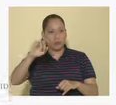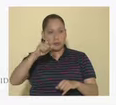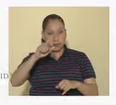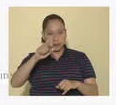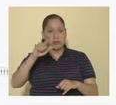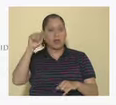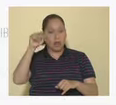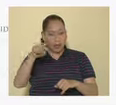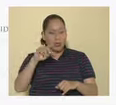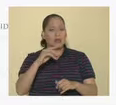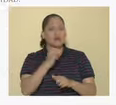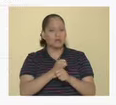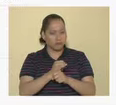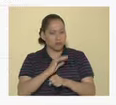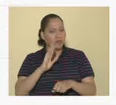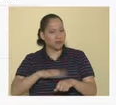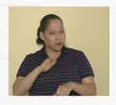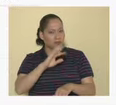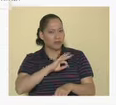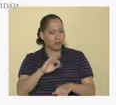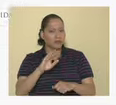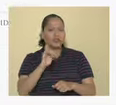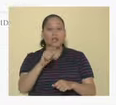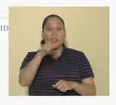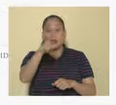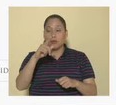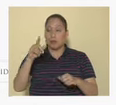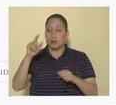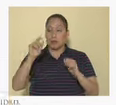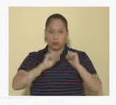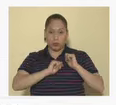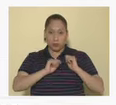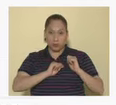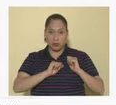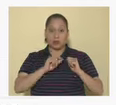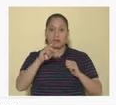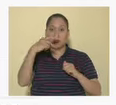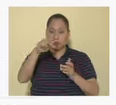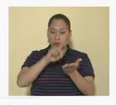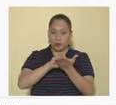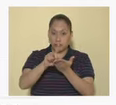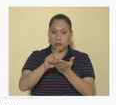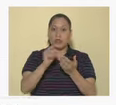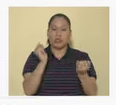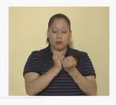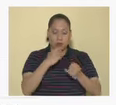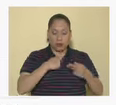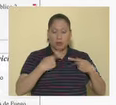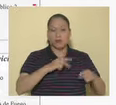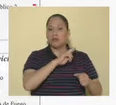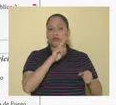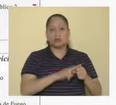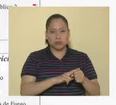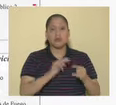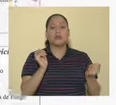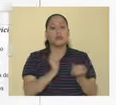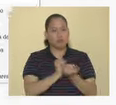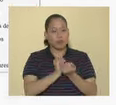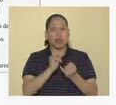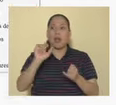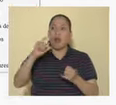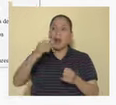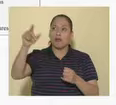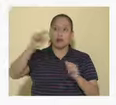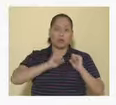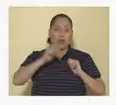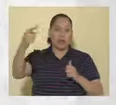www.sedena.gov.mx y ahí pueden investigar más ustedes como militares de sus derechos y ustedes como civiles ante